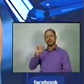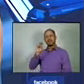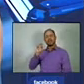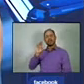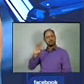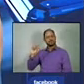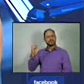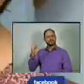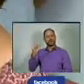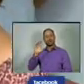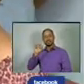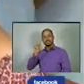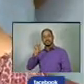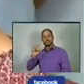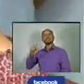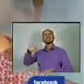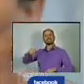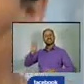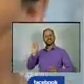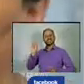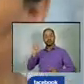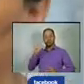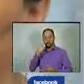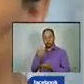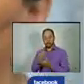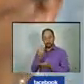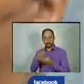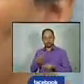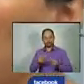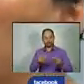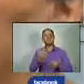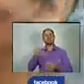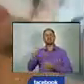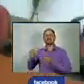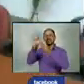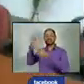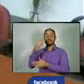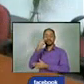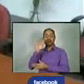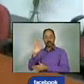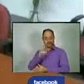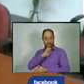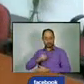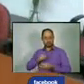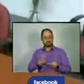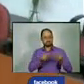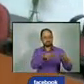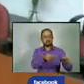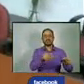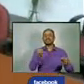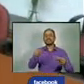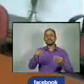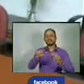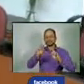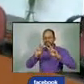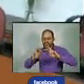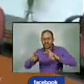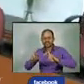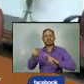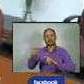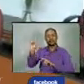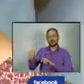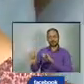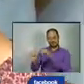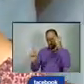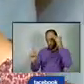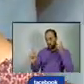El de San Salvador aceptó todas las pruebas presentadas por la Fiscalía General de la República durante la audiencia preparatoria realizada en contra de